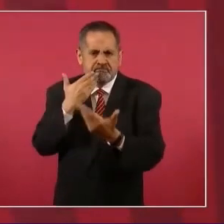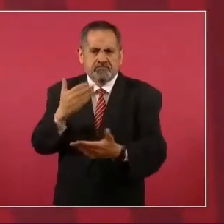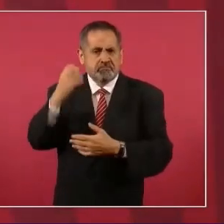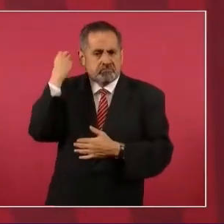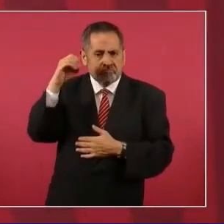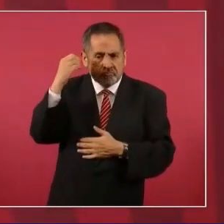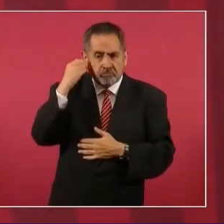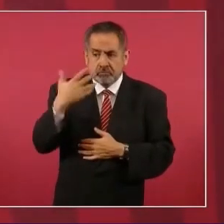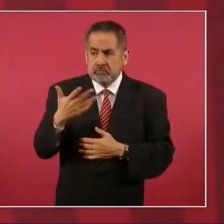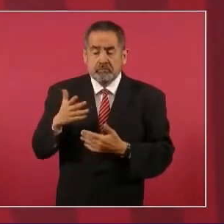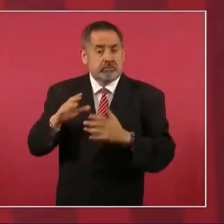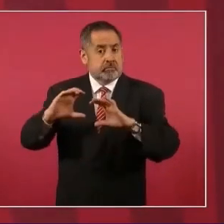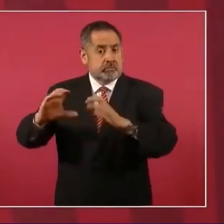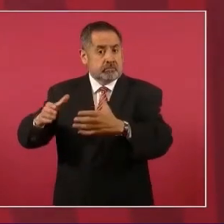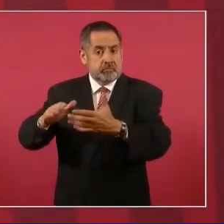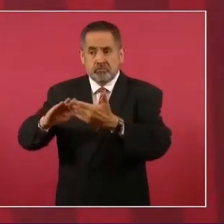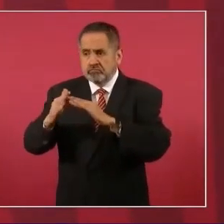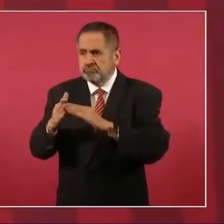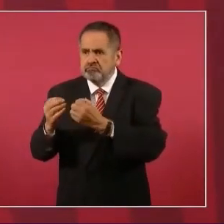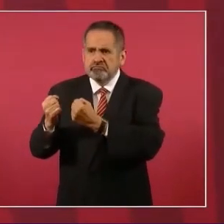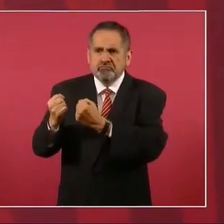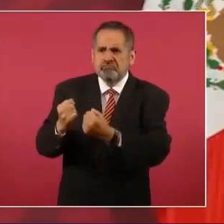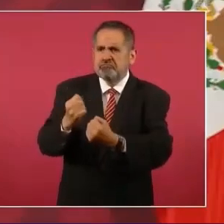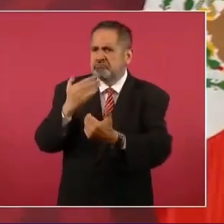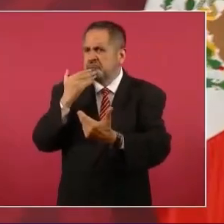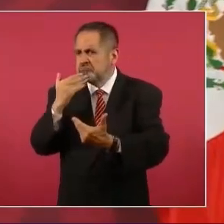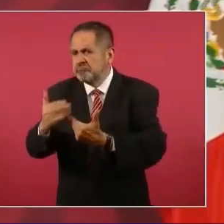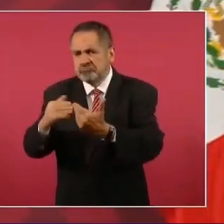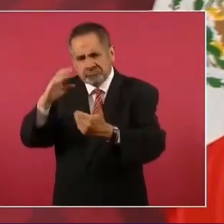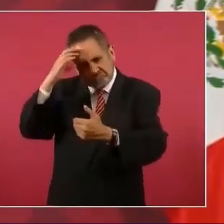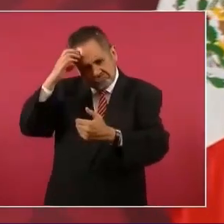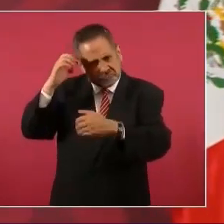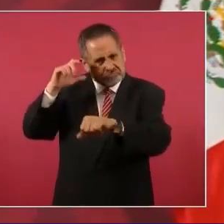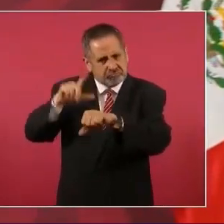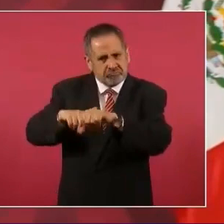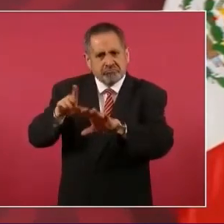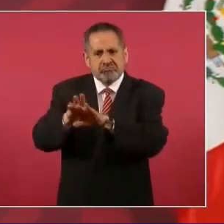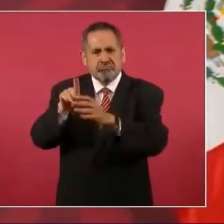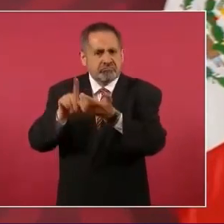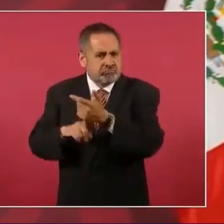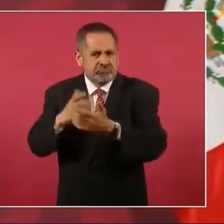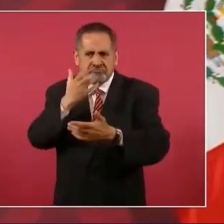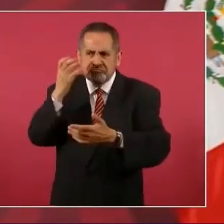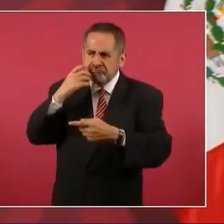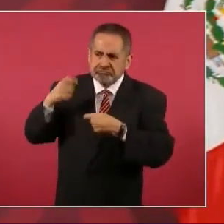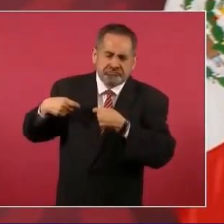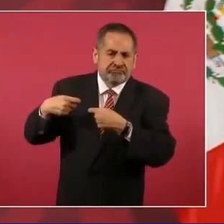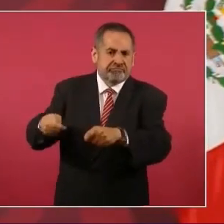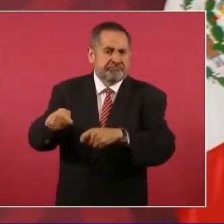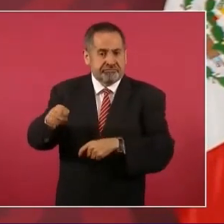vida comunitaria, su fortaleza cultural, sus tradiciones, sus costumbres,